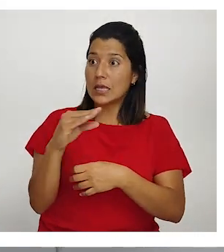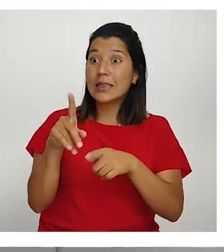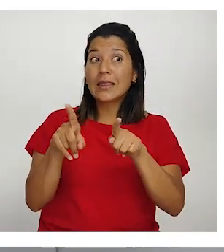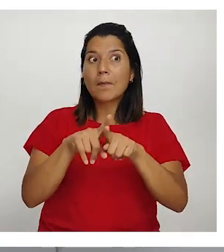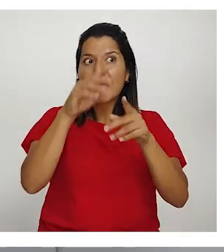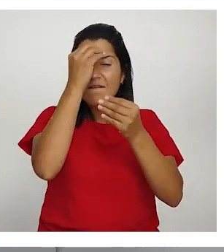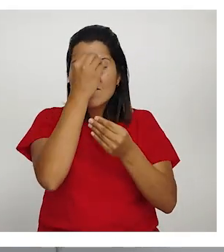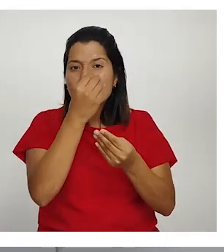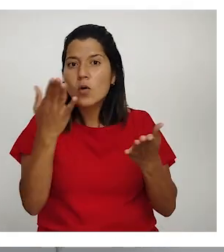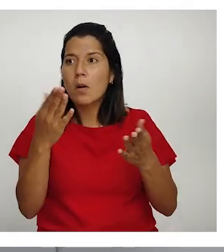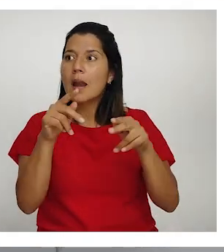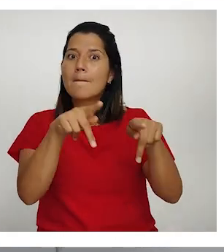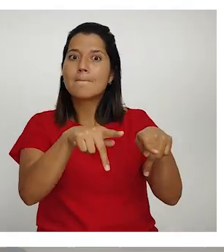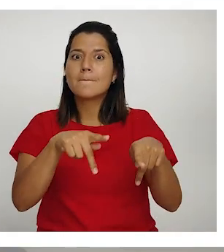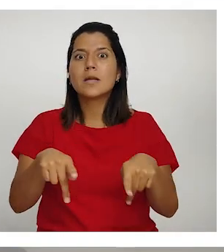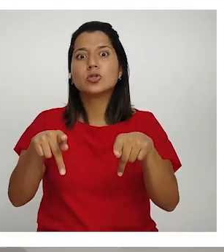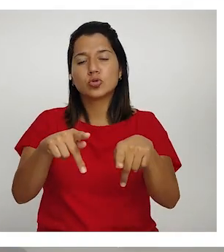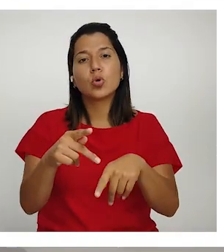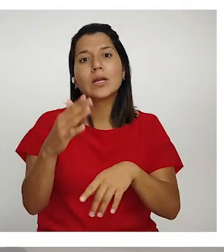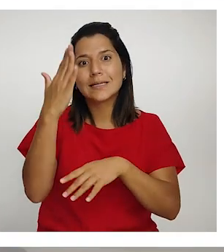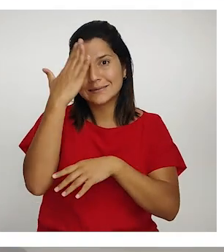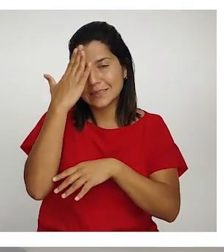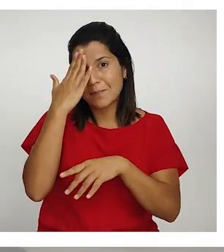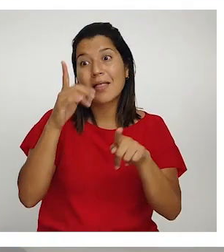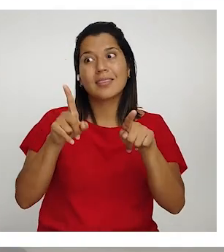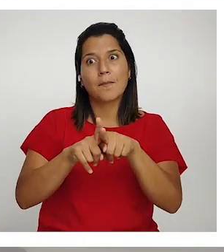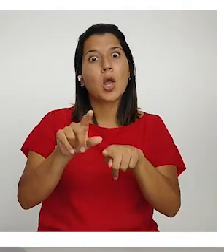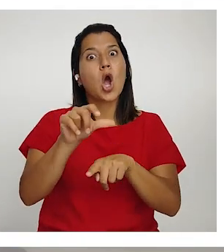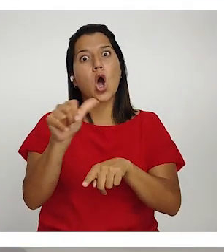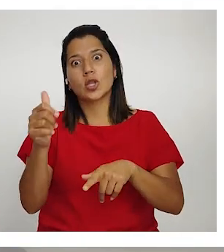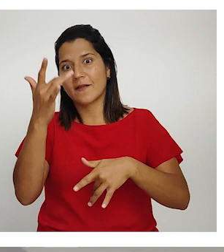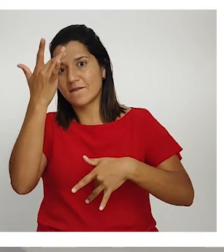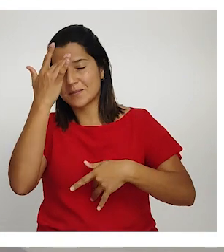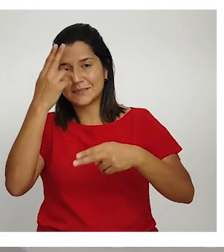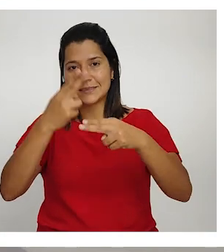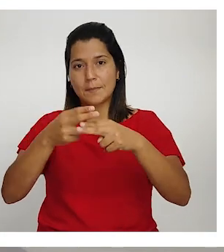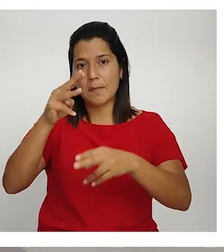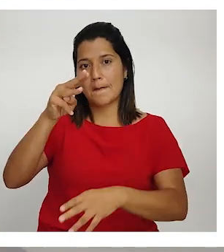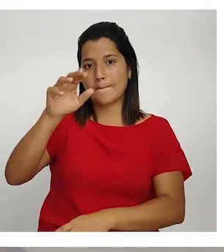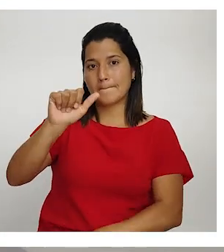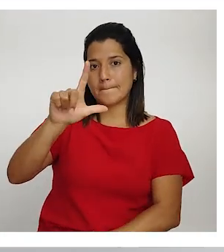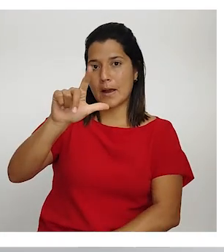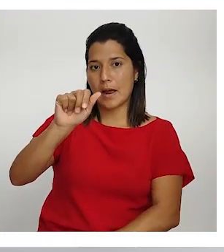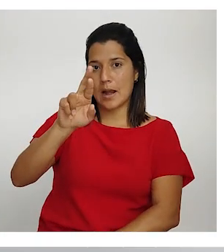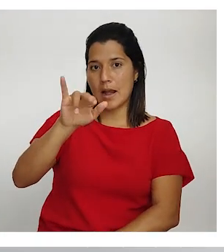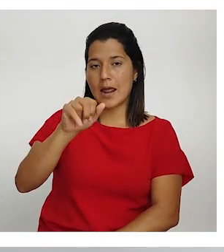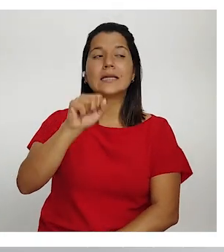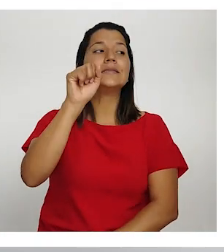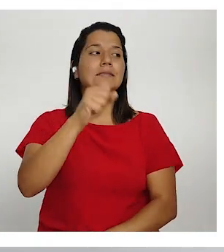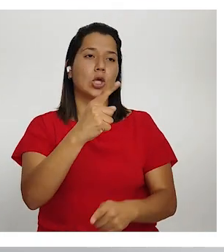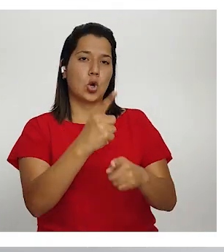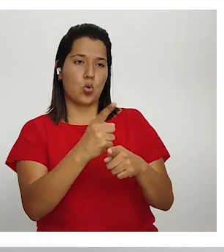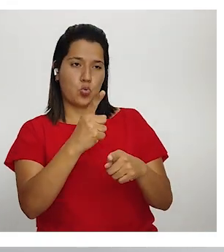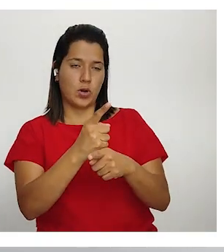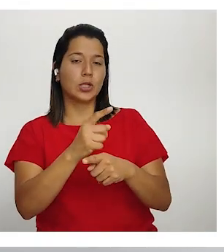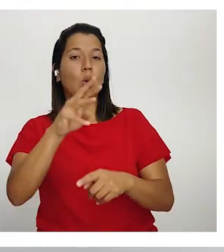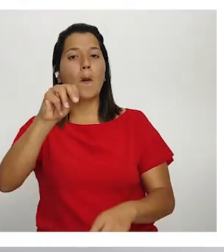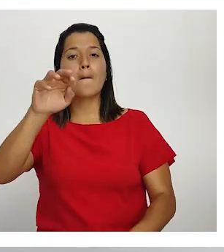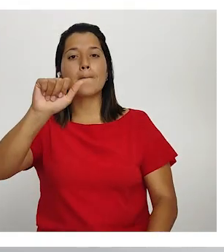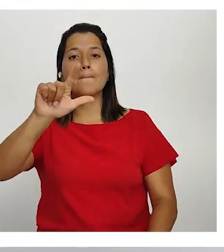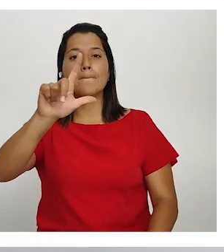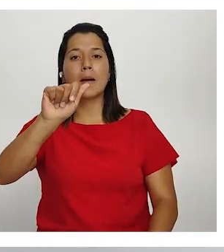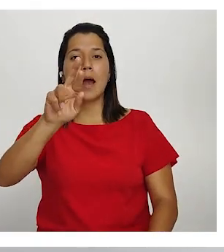gente sepa que existe también esta otra enfermedad. Sí, efectivamente. La malaria es una enfermedad también transmitida por un